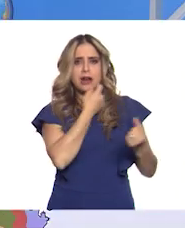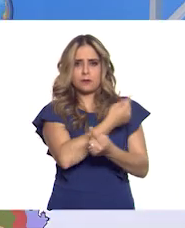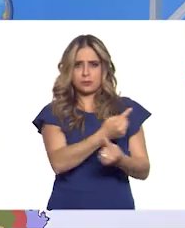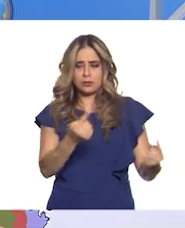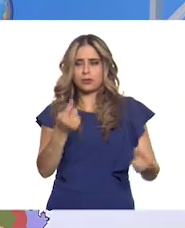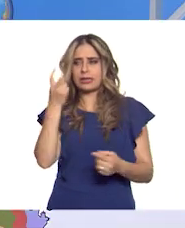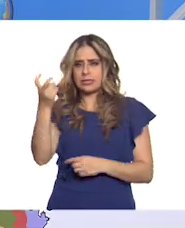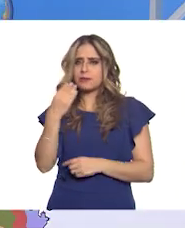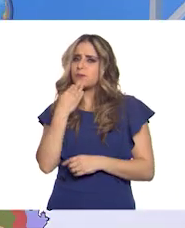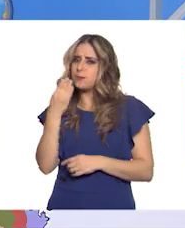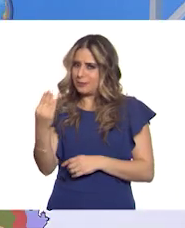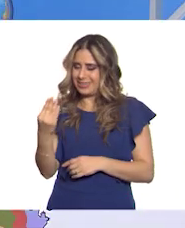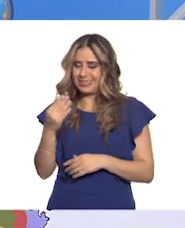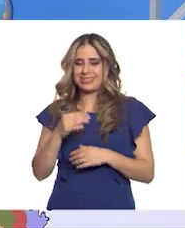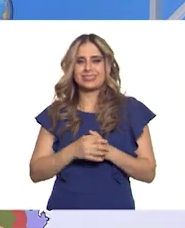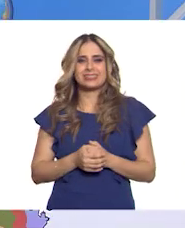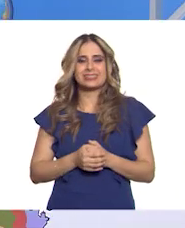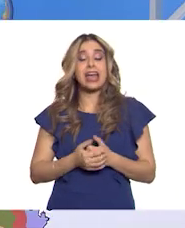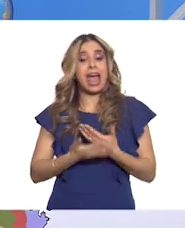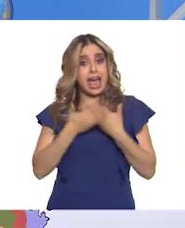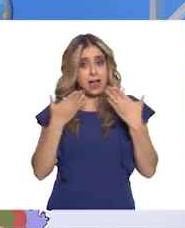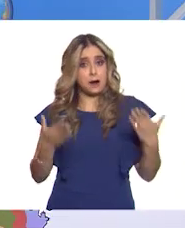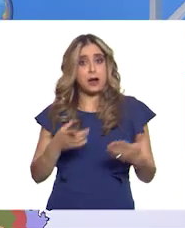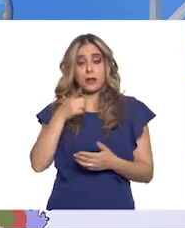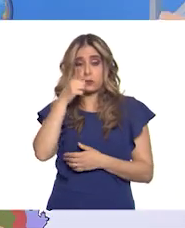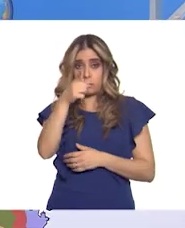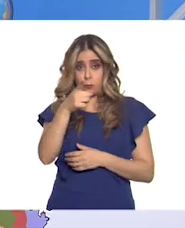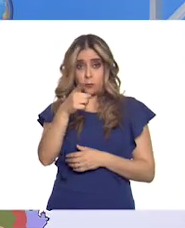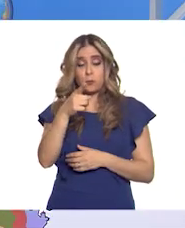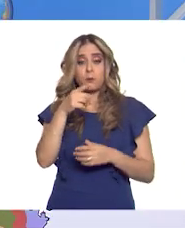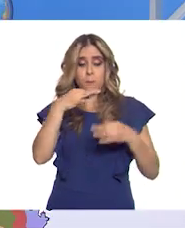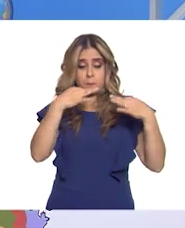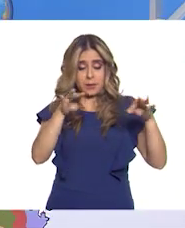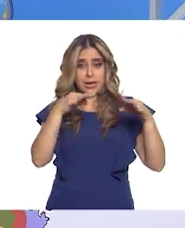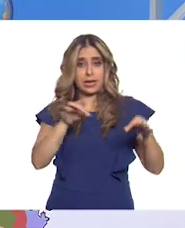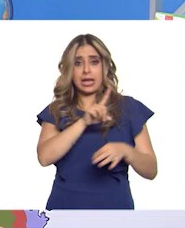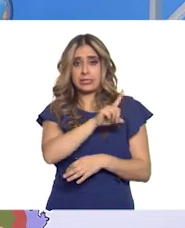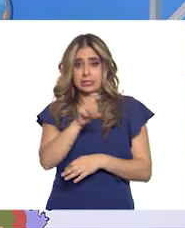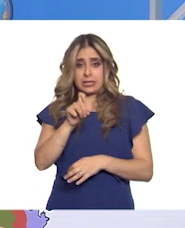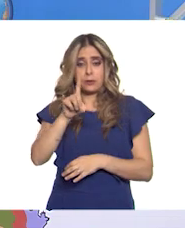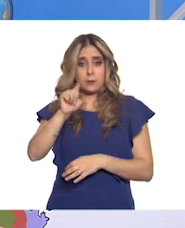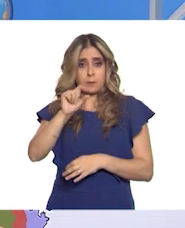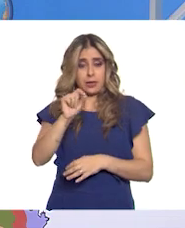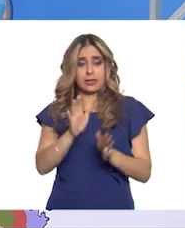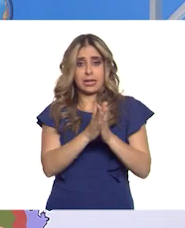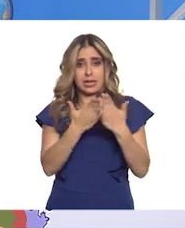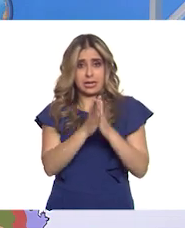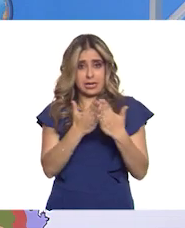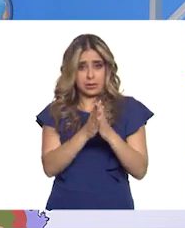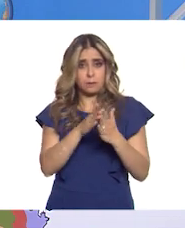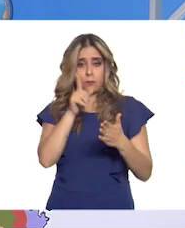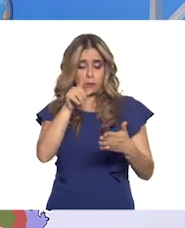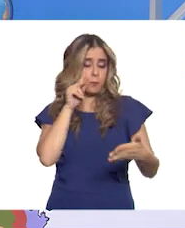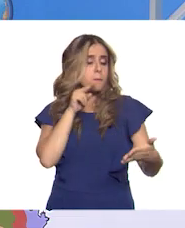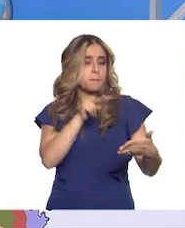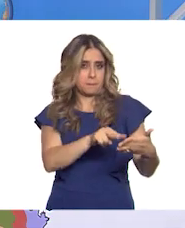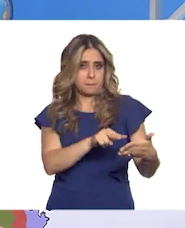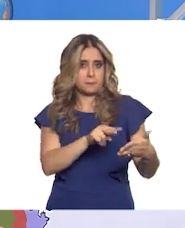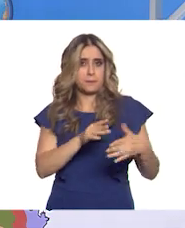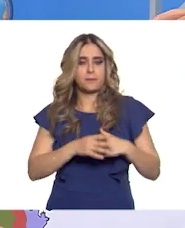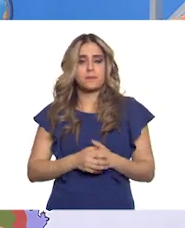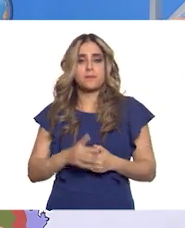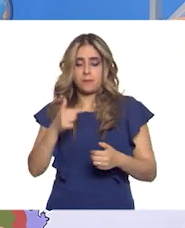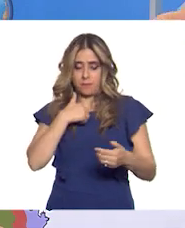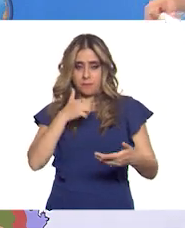que hagan una valoración considerando los parámetros de la página 120 de su libro de texto. Mientras los